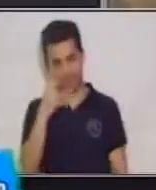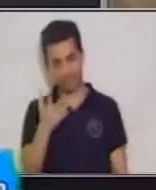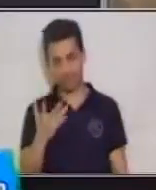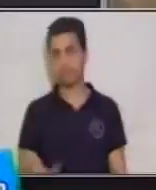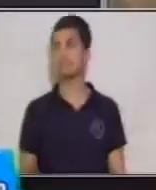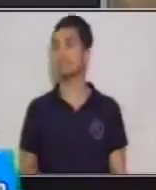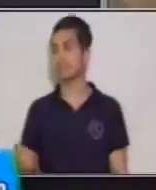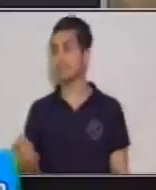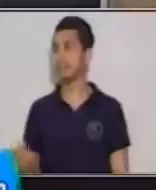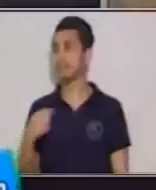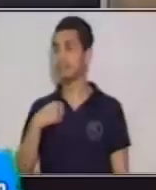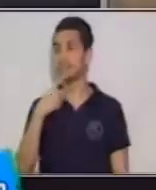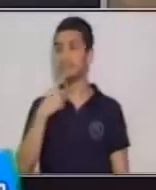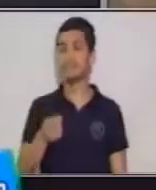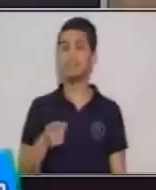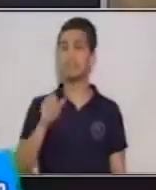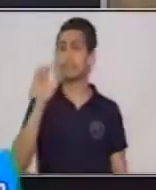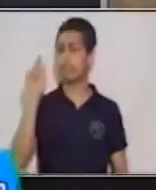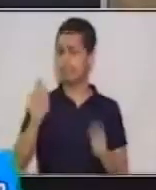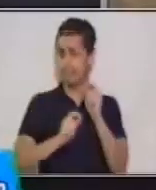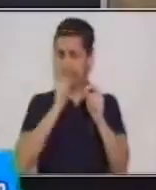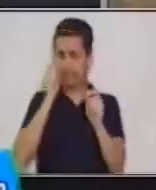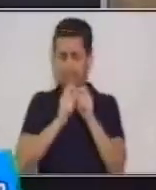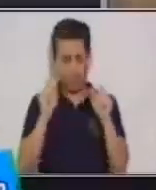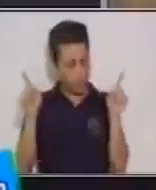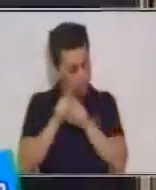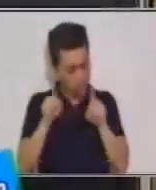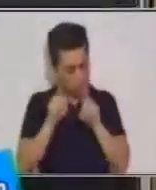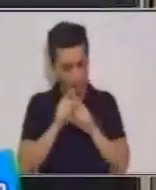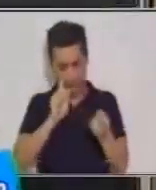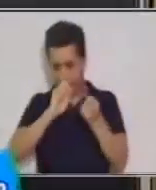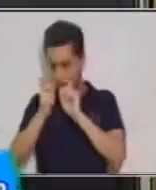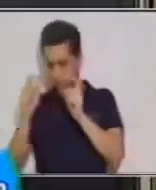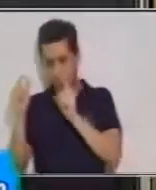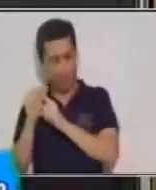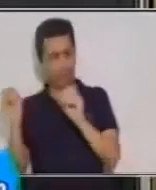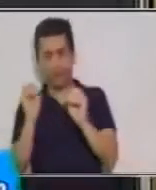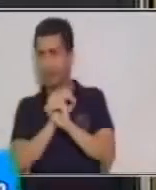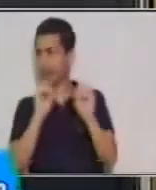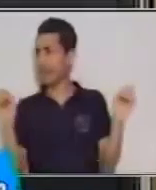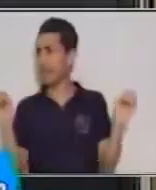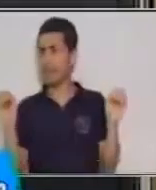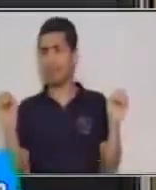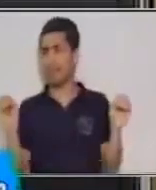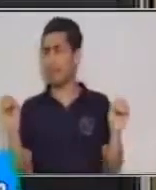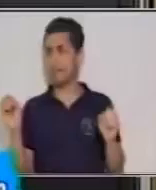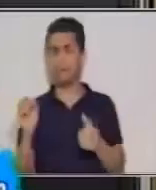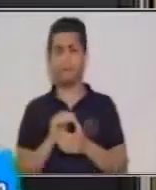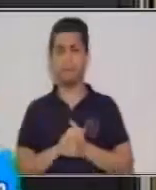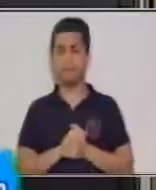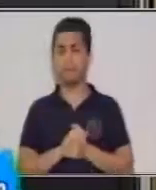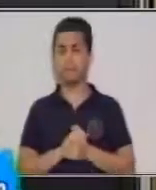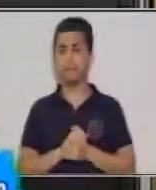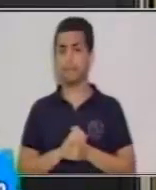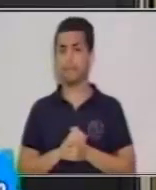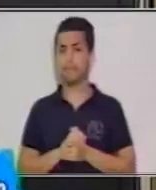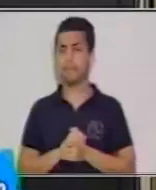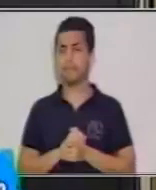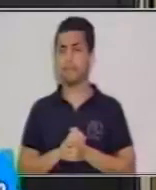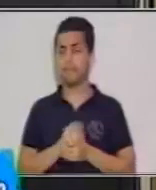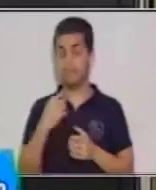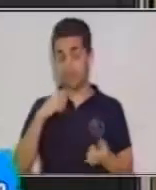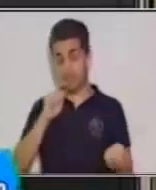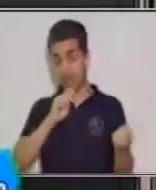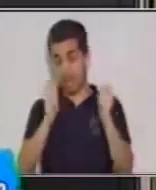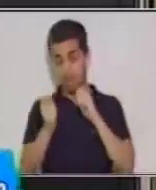lo decíamos de forma literal, no cambiábamos ninguna parte de ese texto. Si